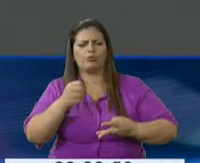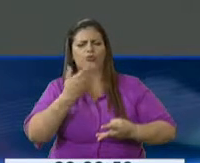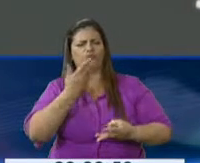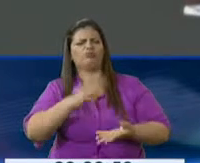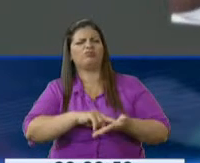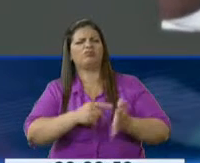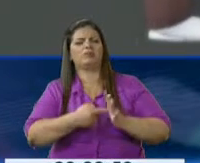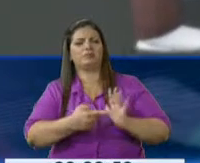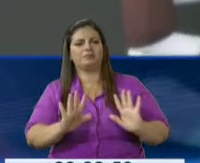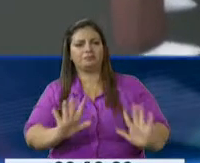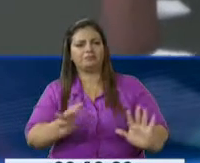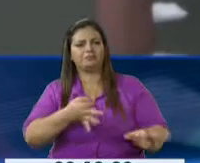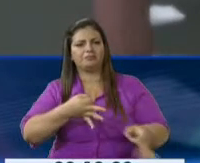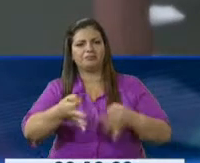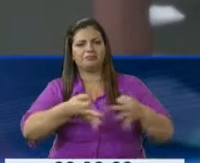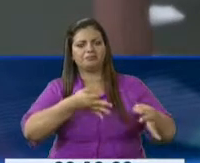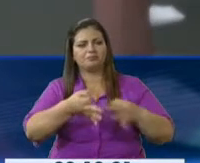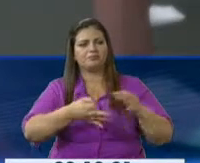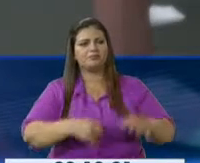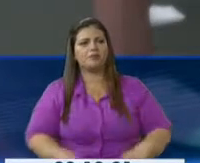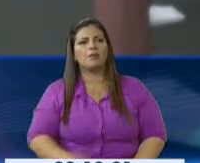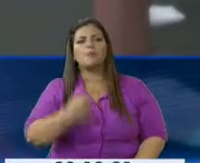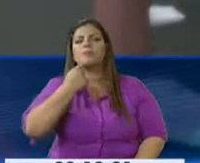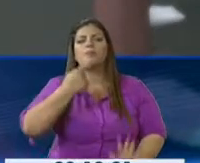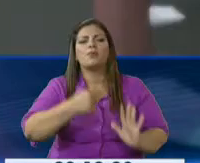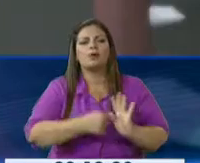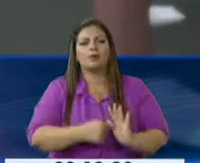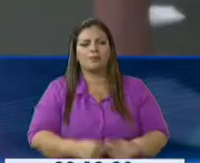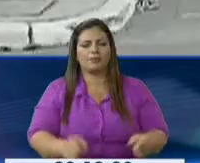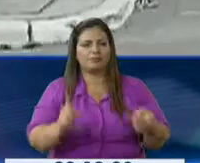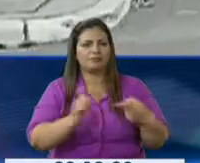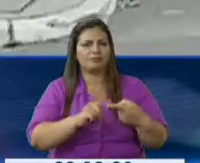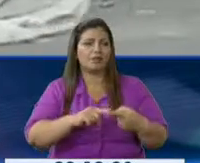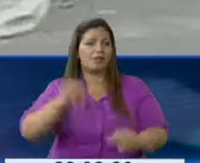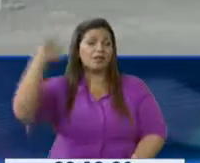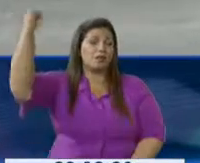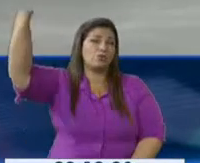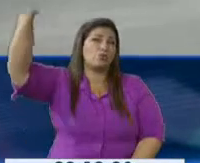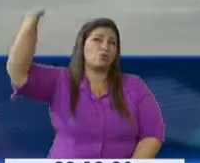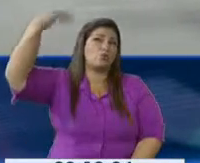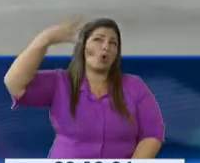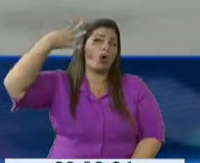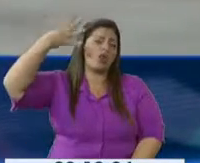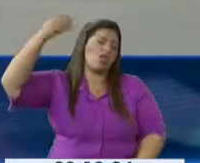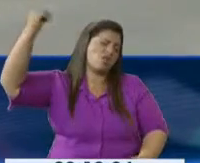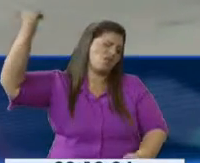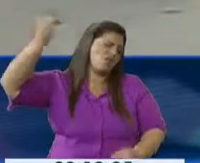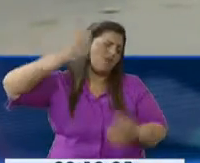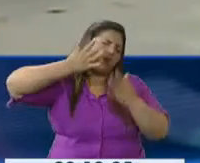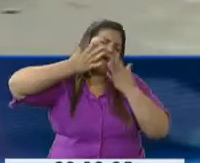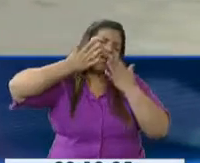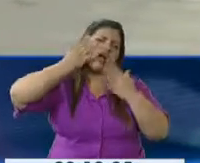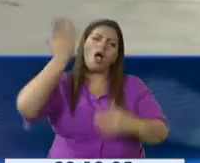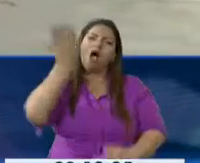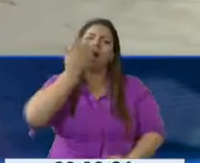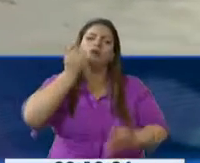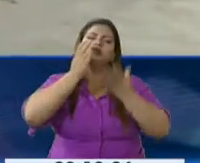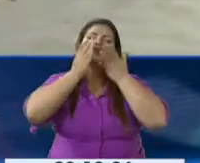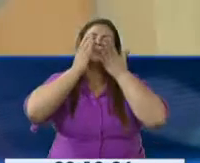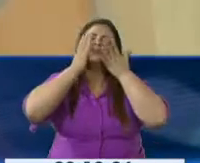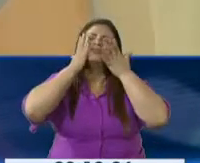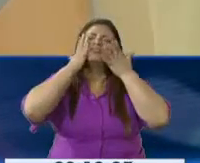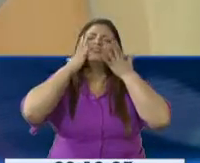y objetivo, es la quemadura que produce el sol, ese bronceo, ¿no? La quemadura de segundo grado es la